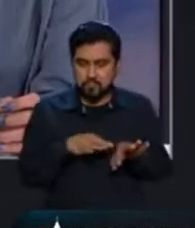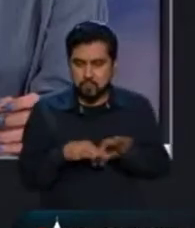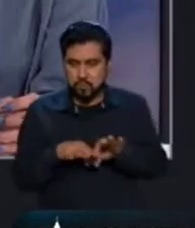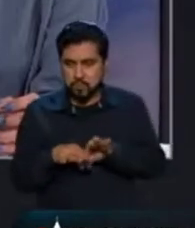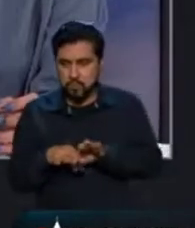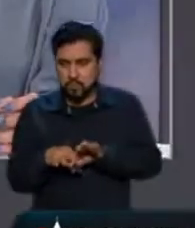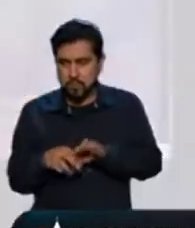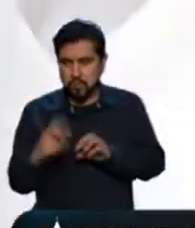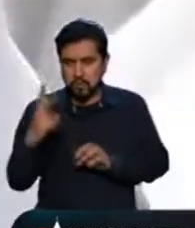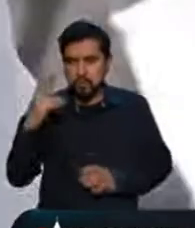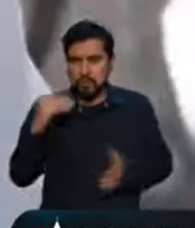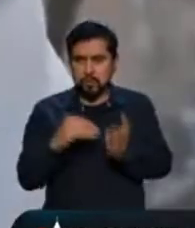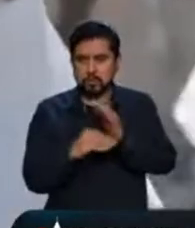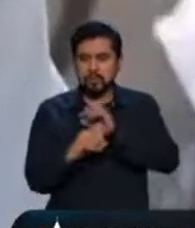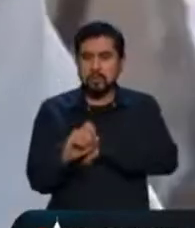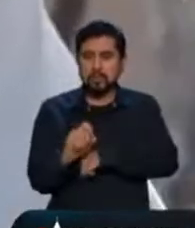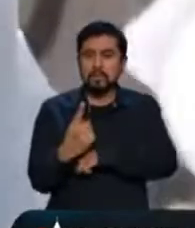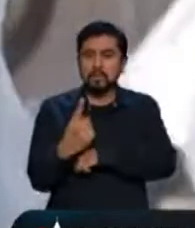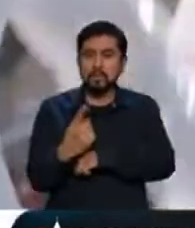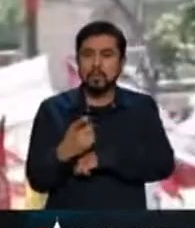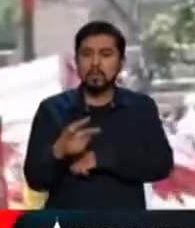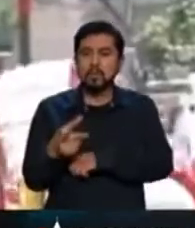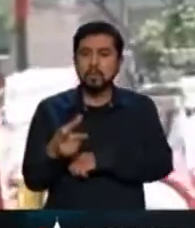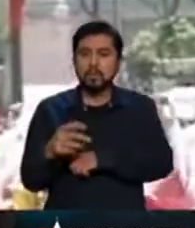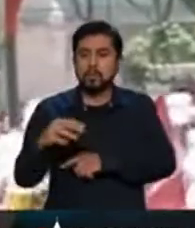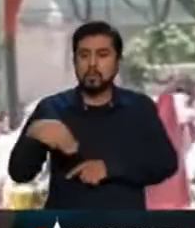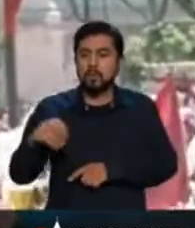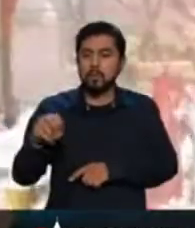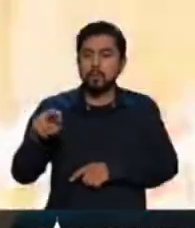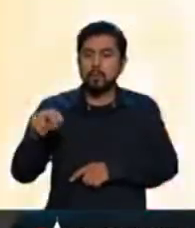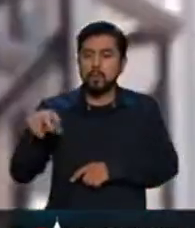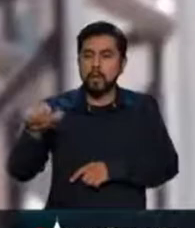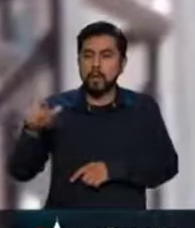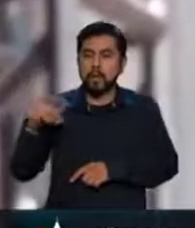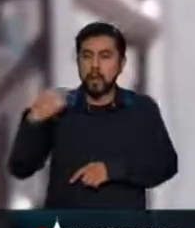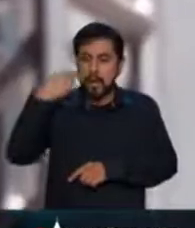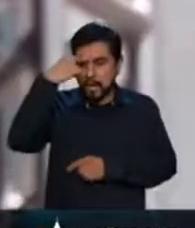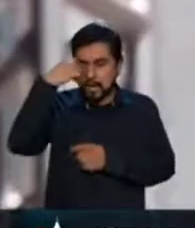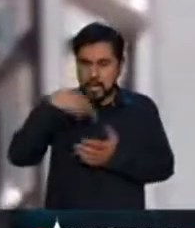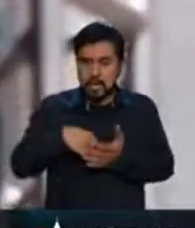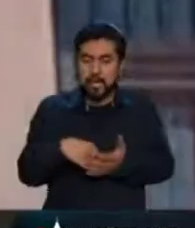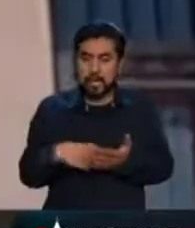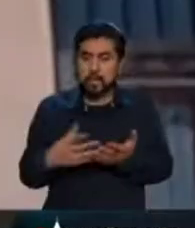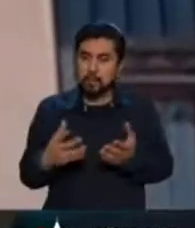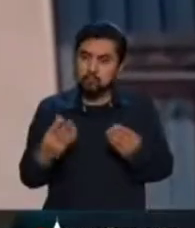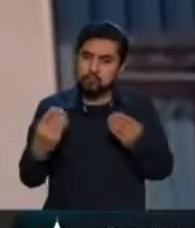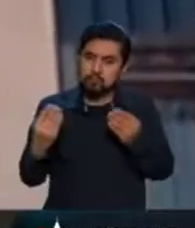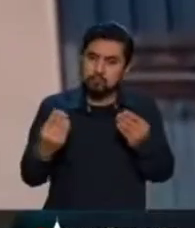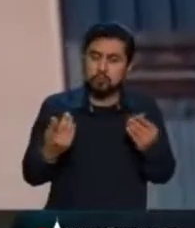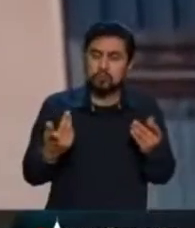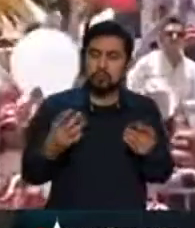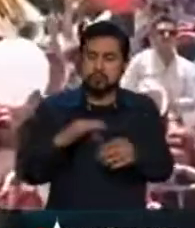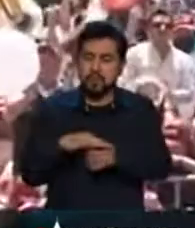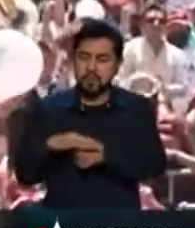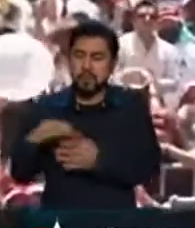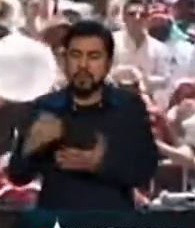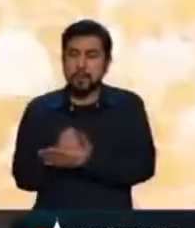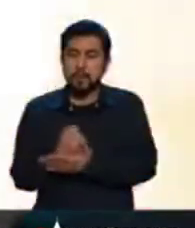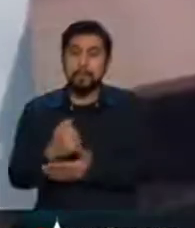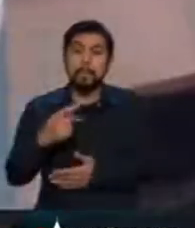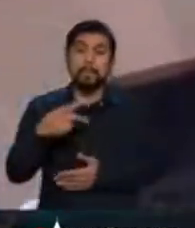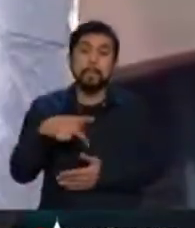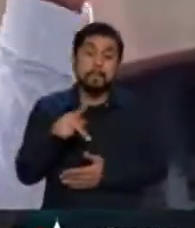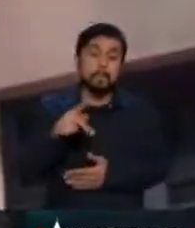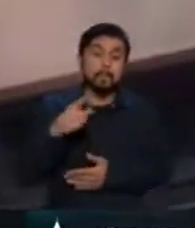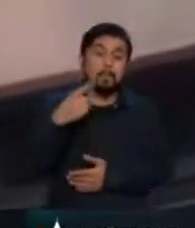el 21 nuestra sobreestimación de Morena en la Cámara fue, perdón, pero escandalosa. Es